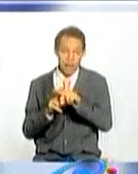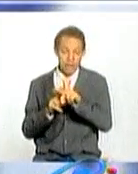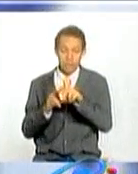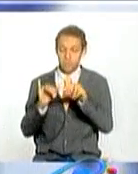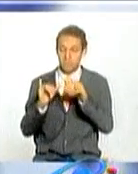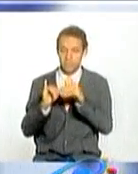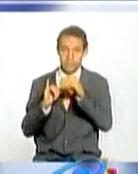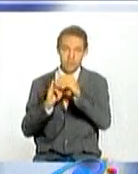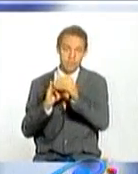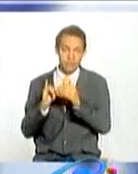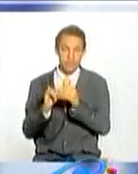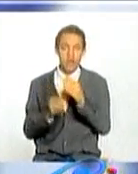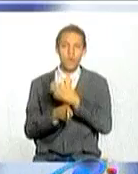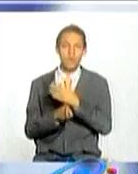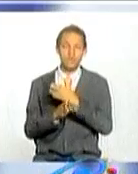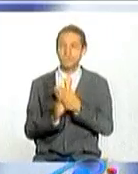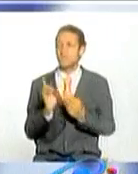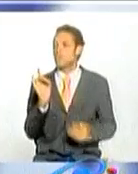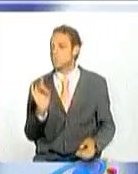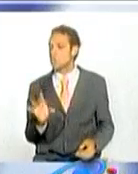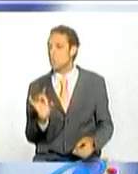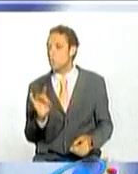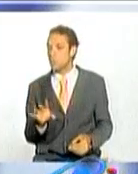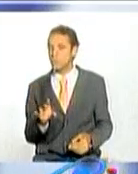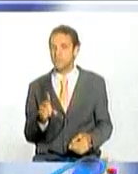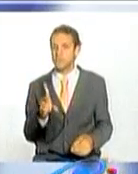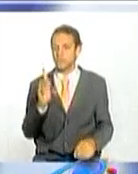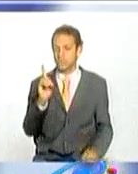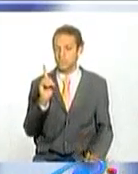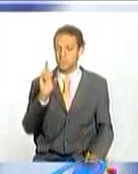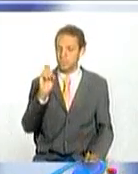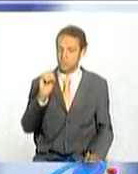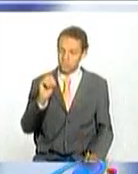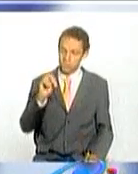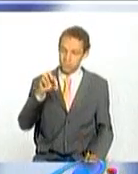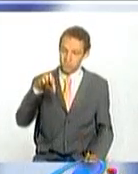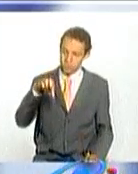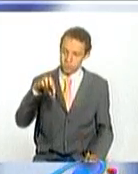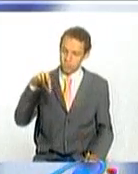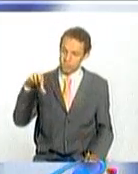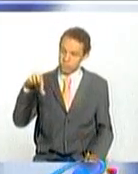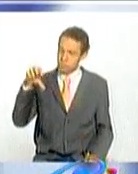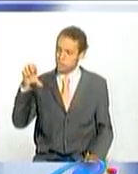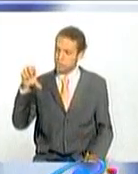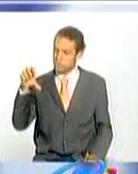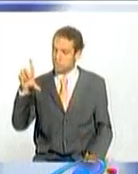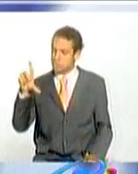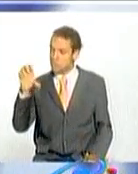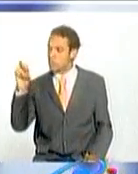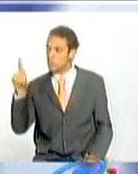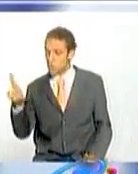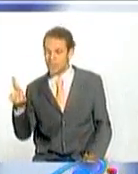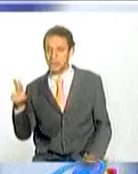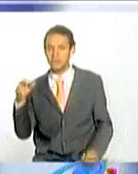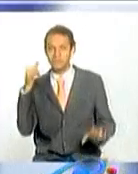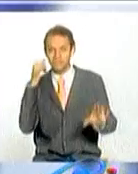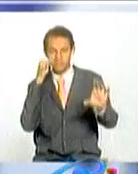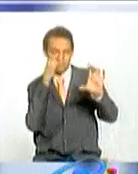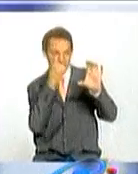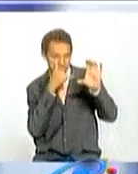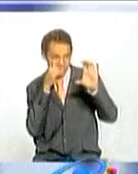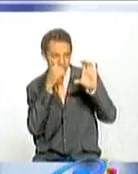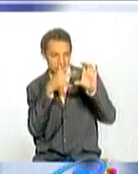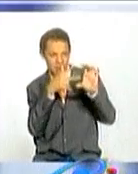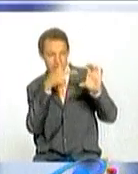el problema del dolor. Hacemos un Doppler hacia la parte pélvica y encontramos que hay dilataciones de las